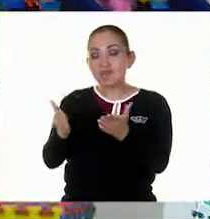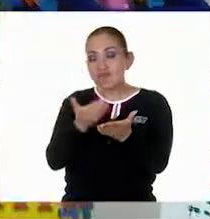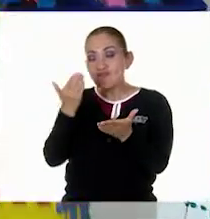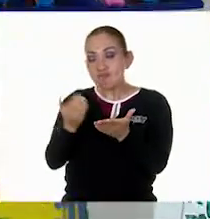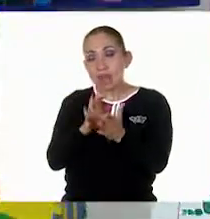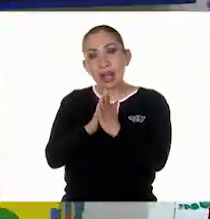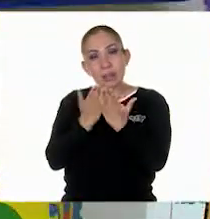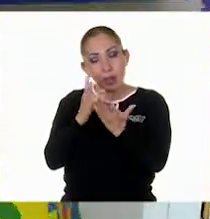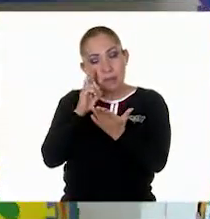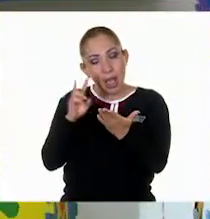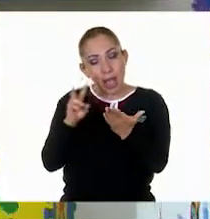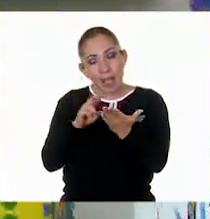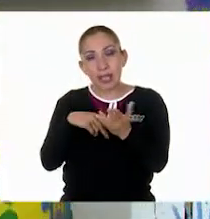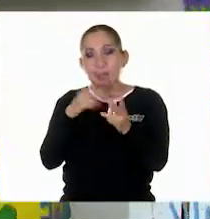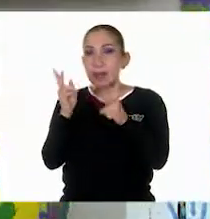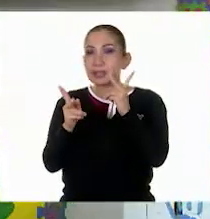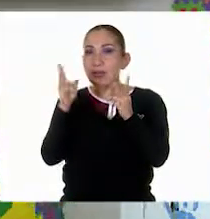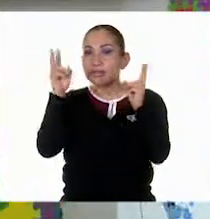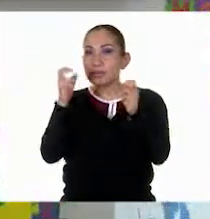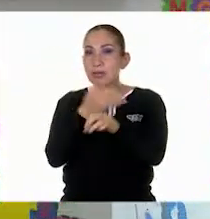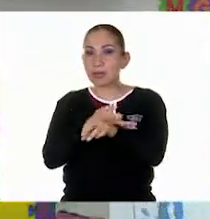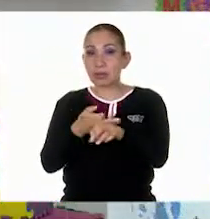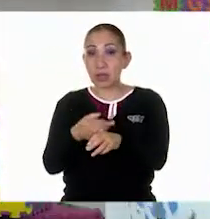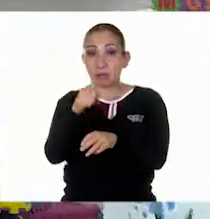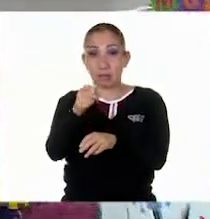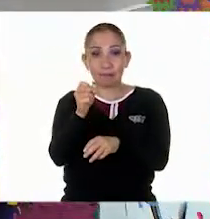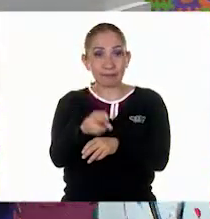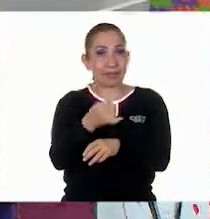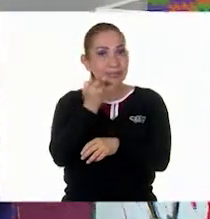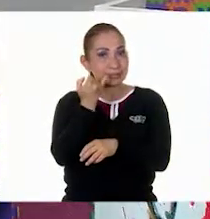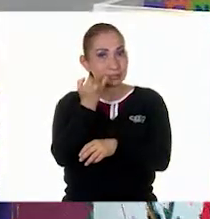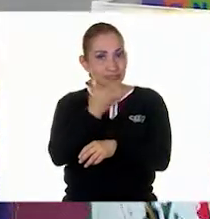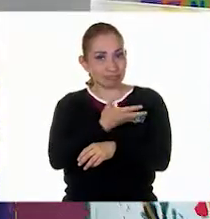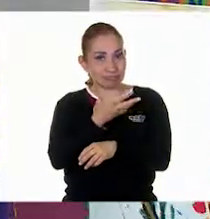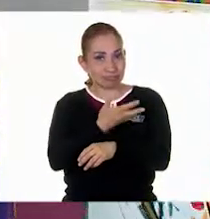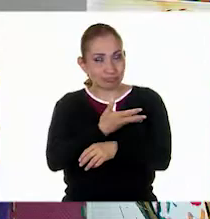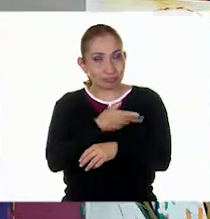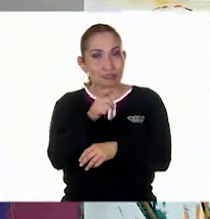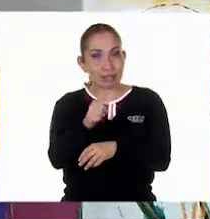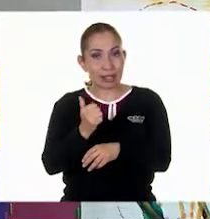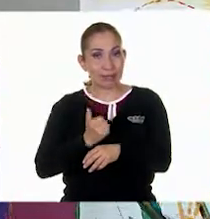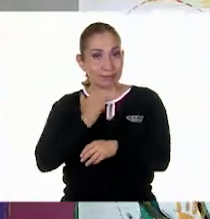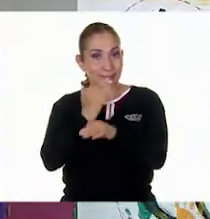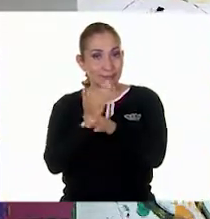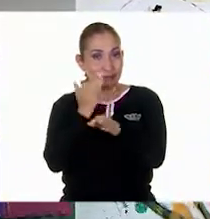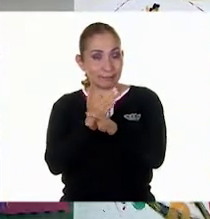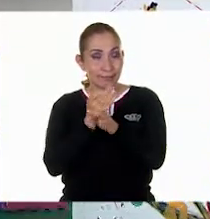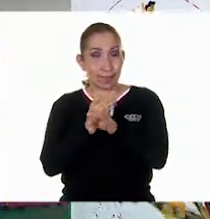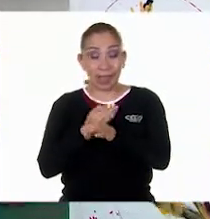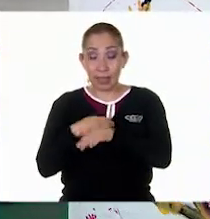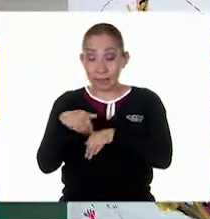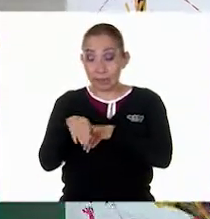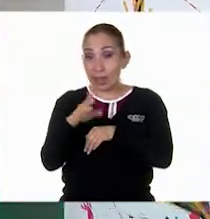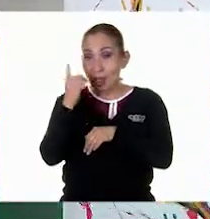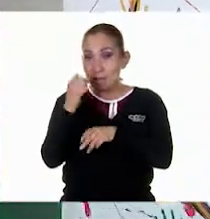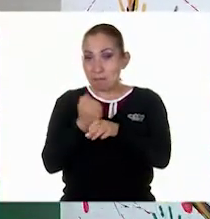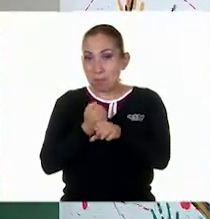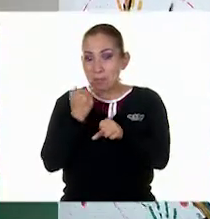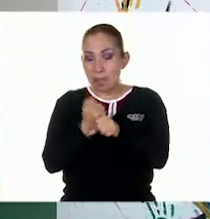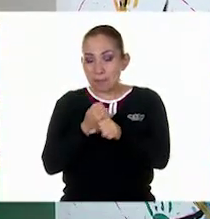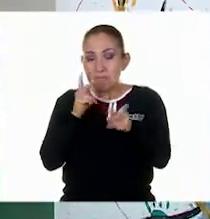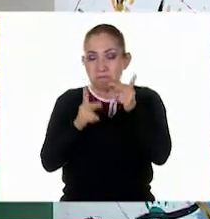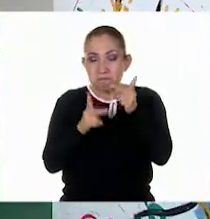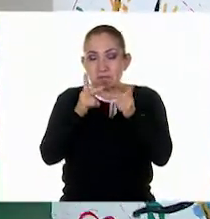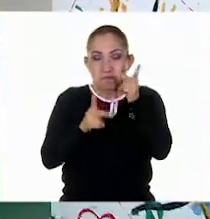otros libros y comenta el tema de hoy con tu familia. Si tienes la fortuna de hablar una lengua indígena, aprovecha también este momento para